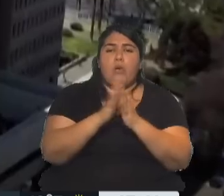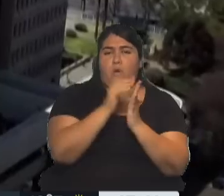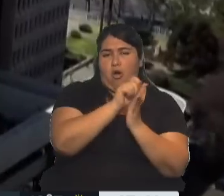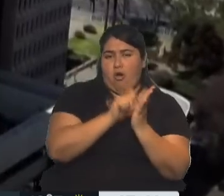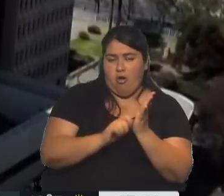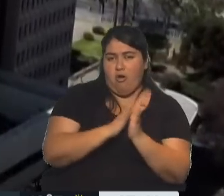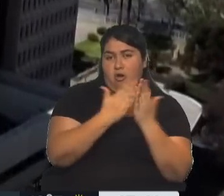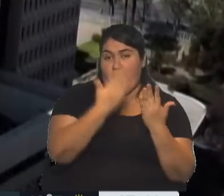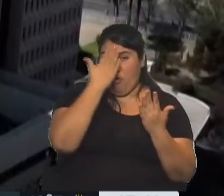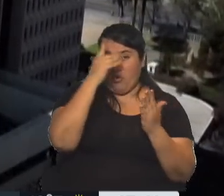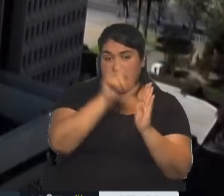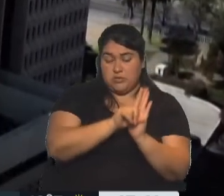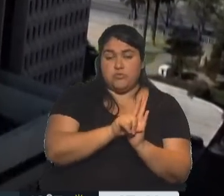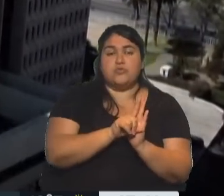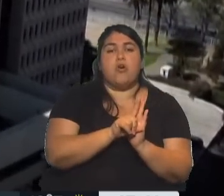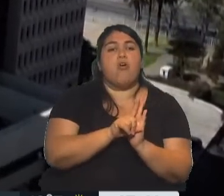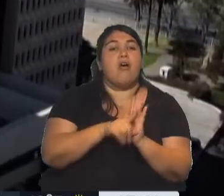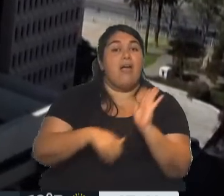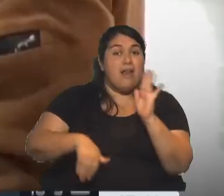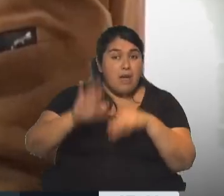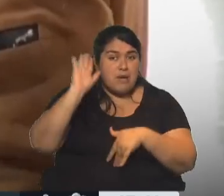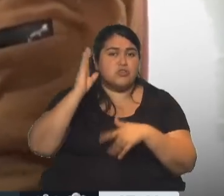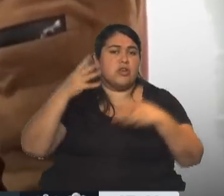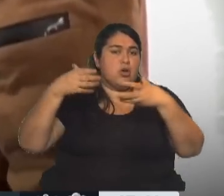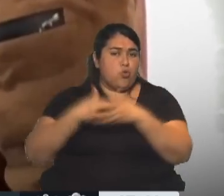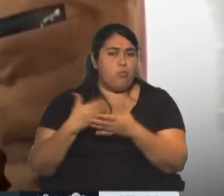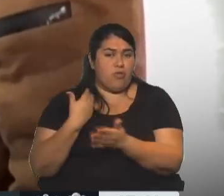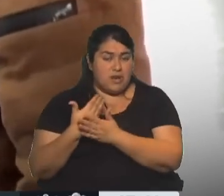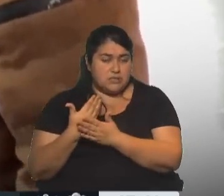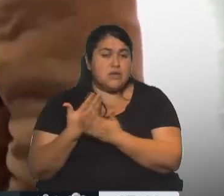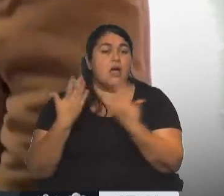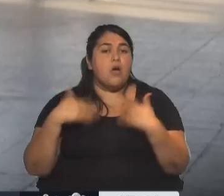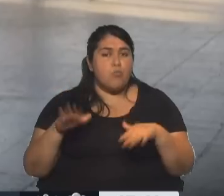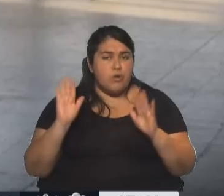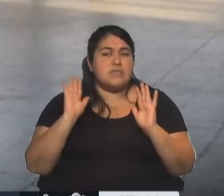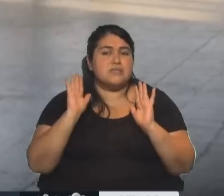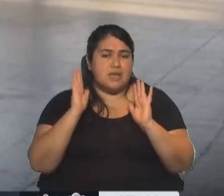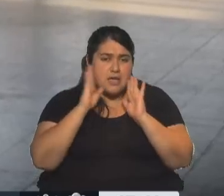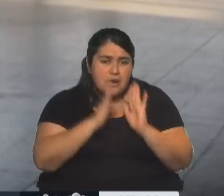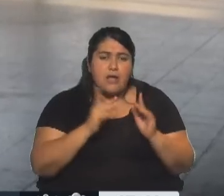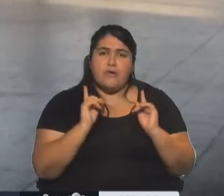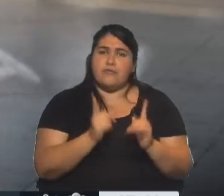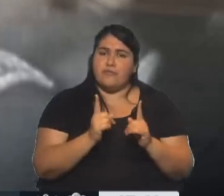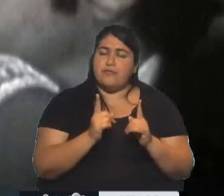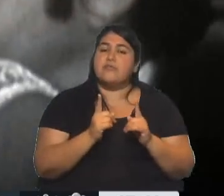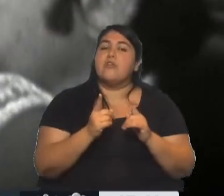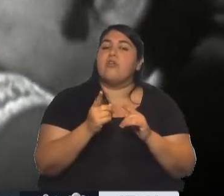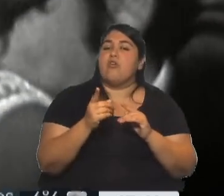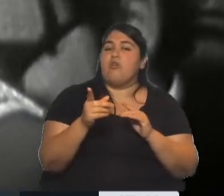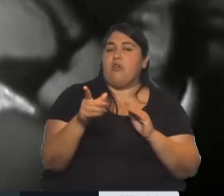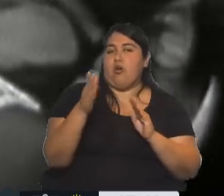Constitución, que a juzgar por la nueva mayoría derechista del cuerpo, podría resultar tan conservadora como la